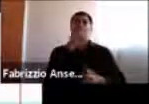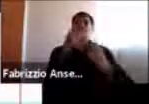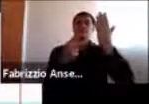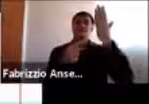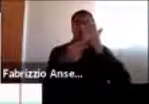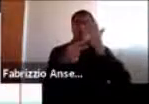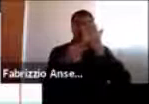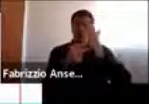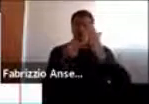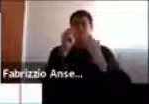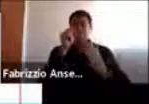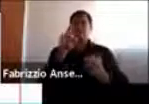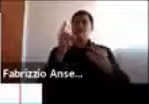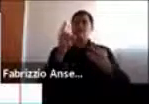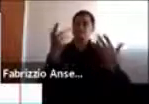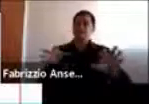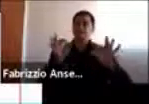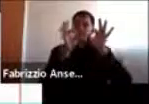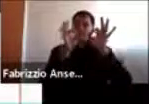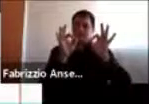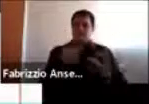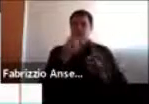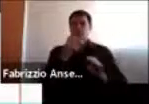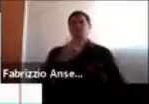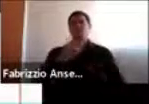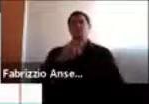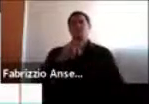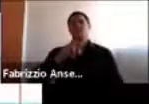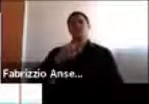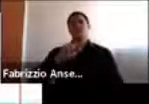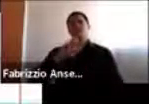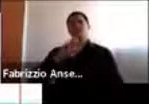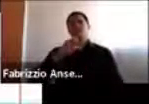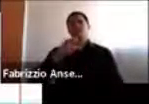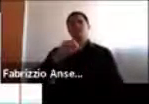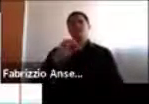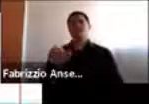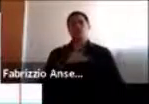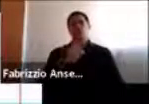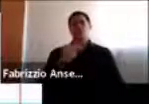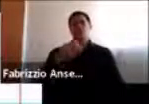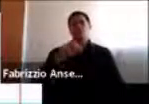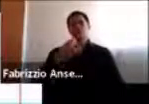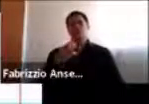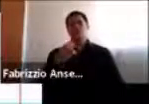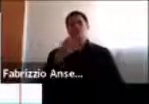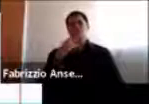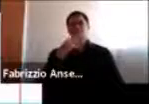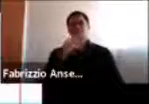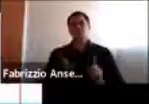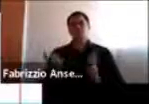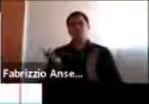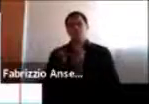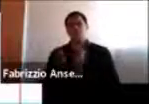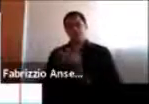específico que estamos viendo ahora sería grafo game y el niño o el estudiante que aquí yo puse por ejemplo una niñita